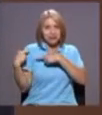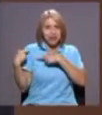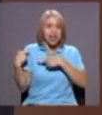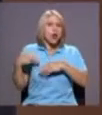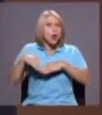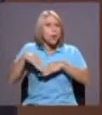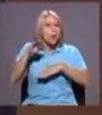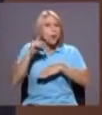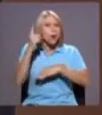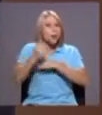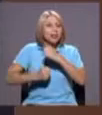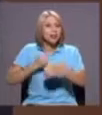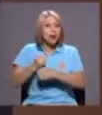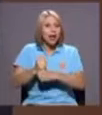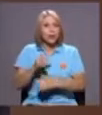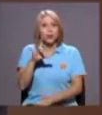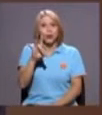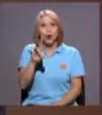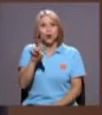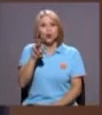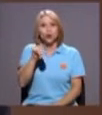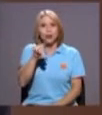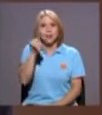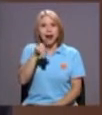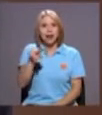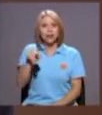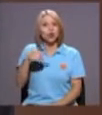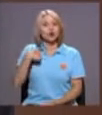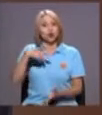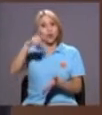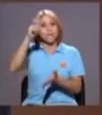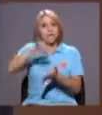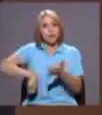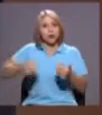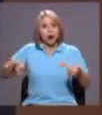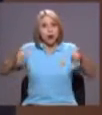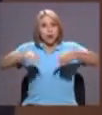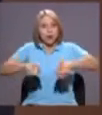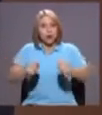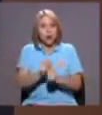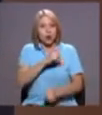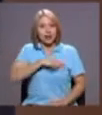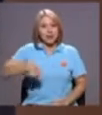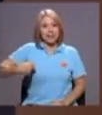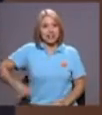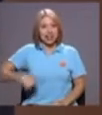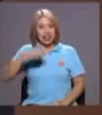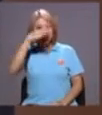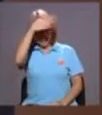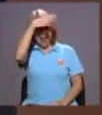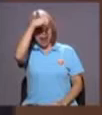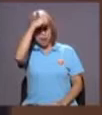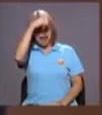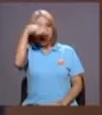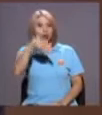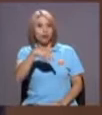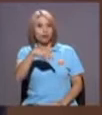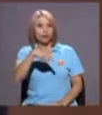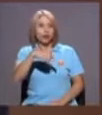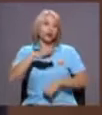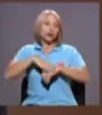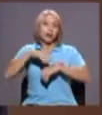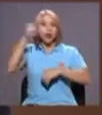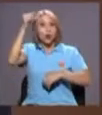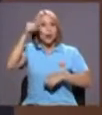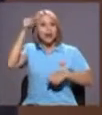el 8 de marzo, me tocó firmar un acuerdo con el presidente Alvarado de gobernabilidad,